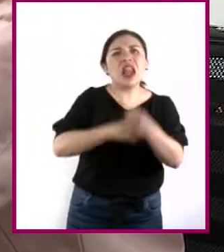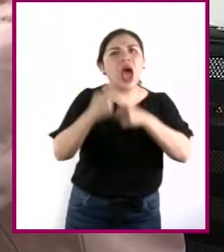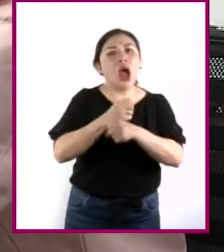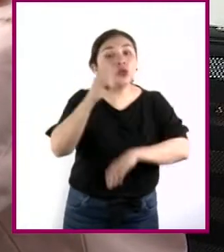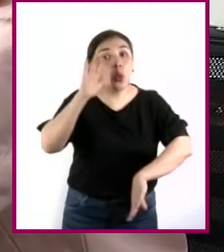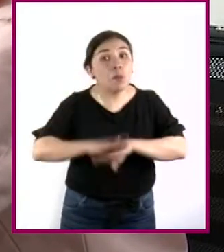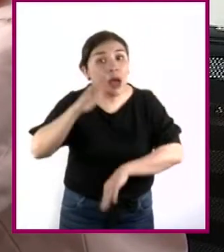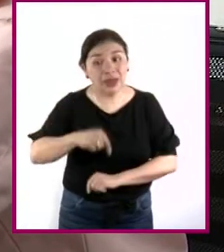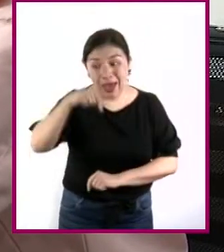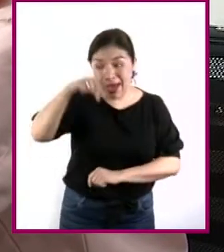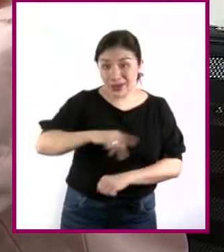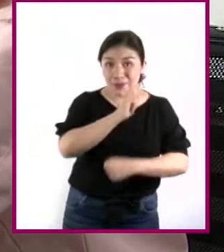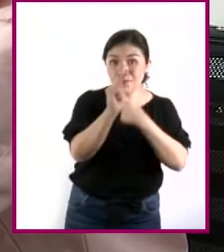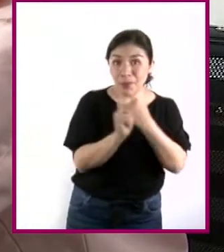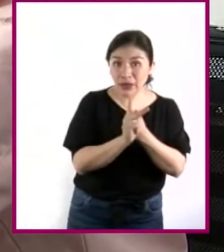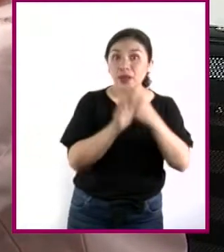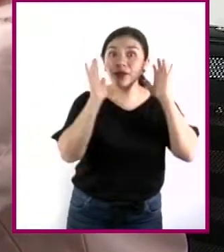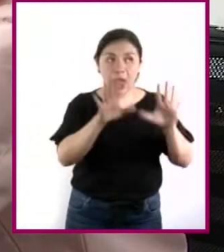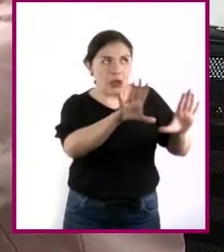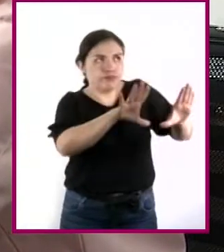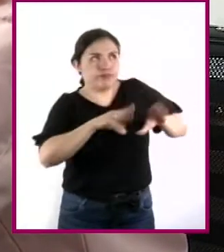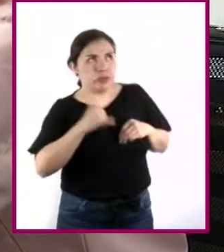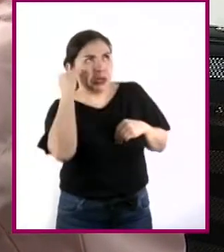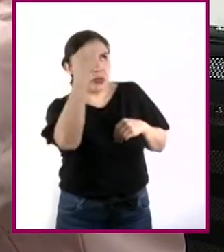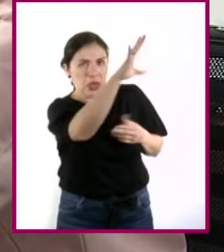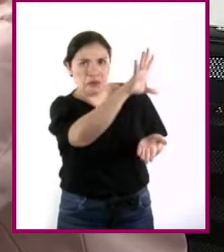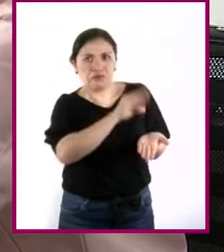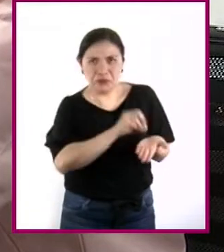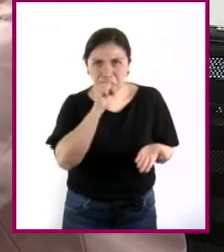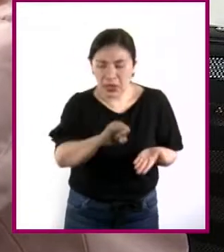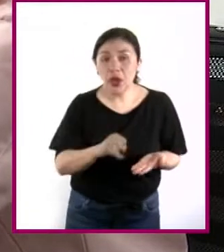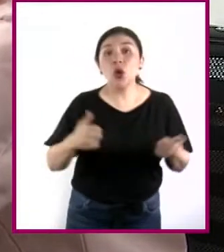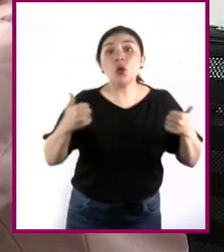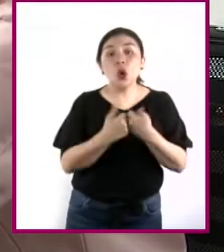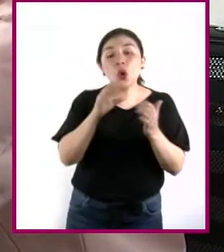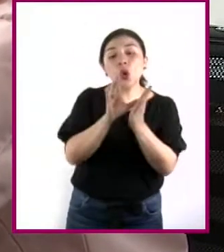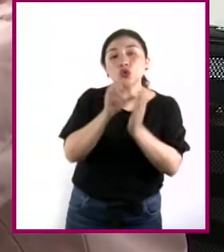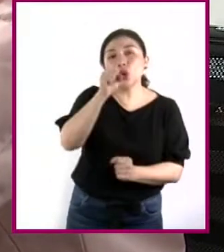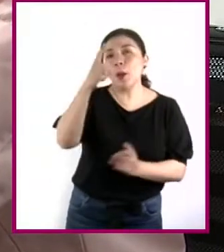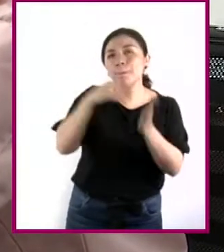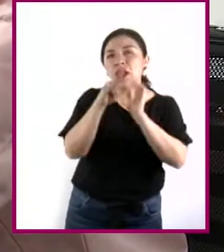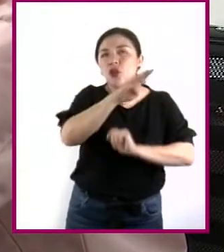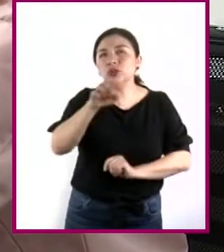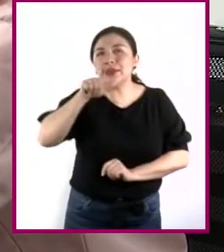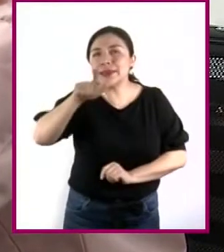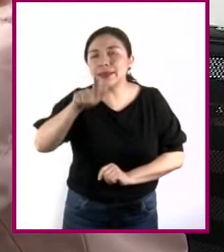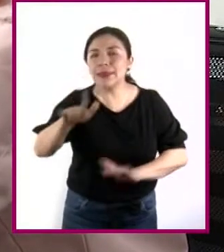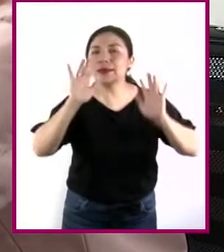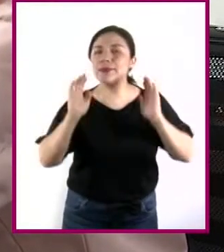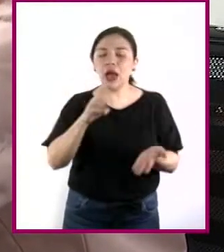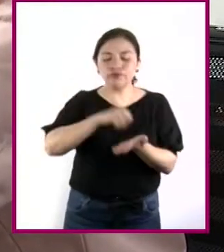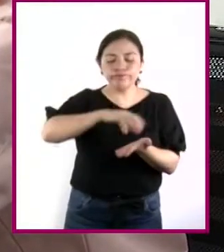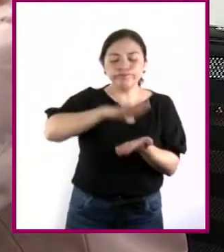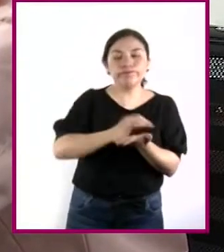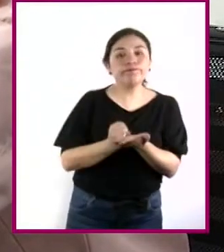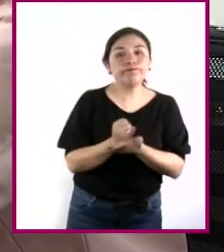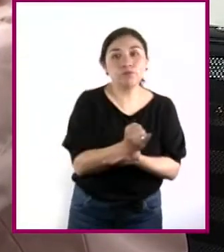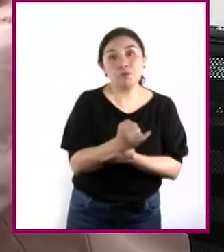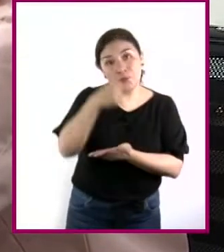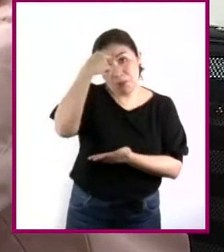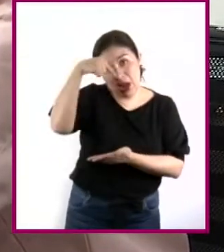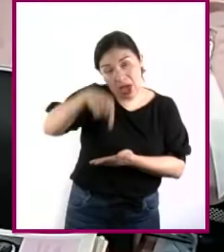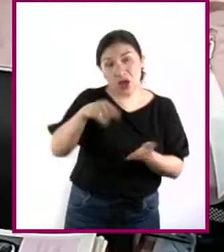y que en nuestro país, además de haber adoptado la idea, los constituyentes de 1917 han plasmado esa política en